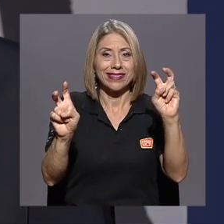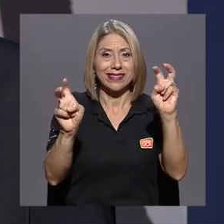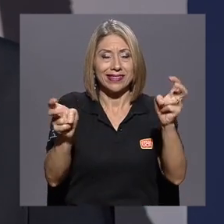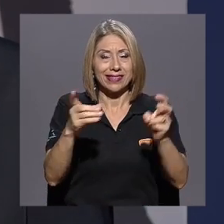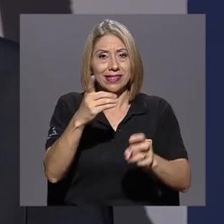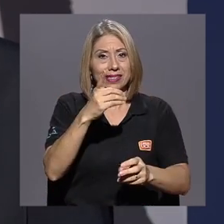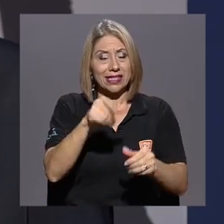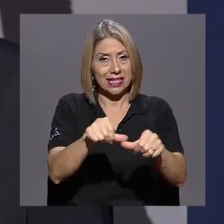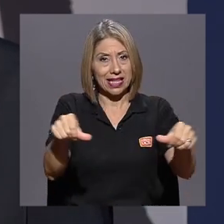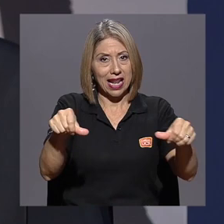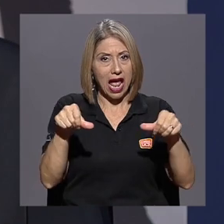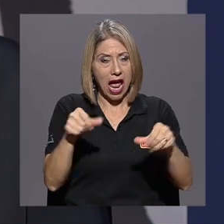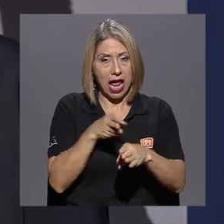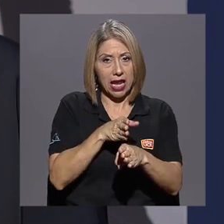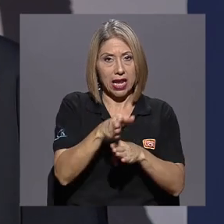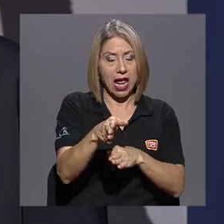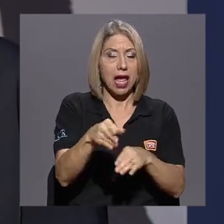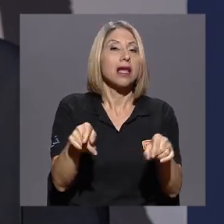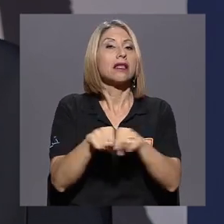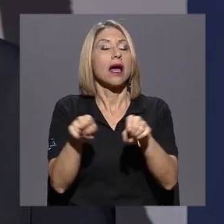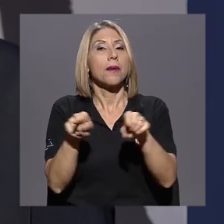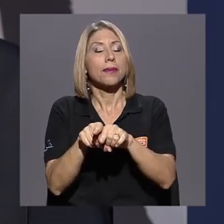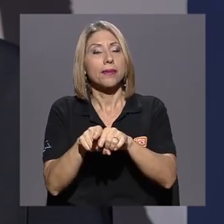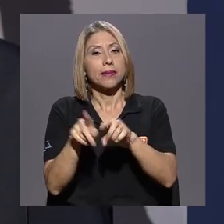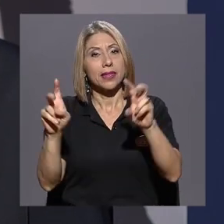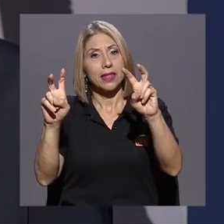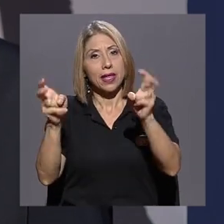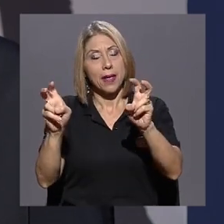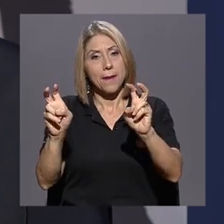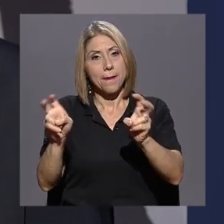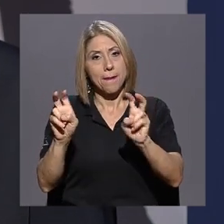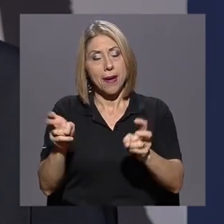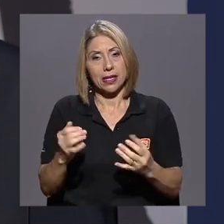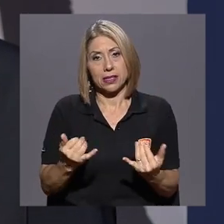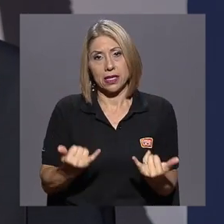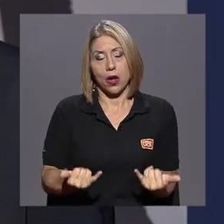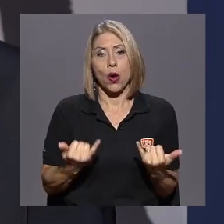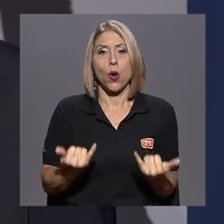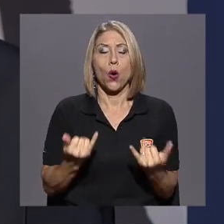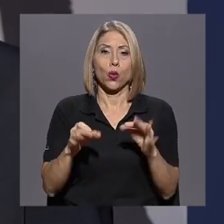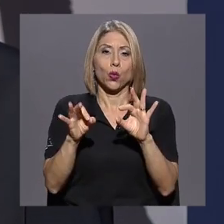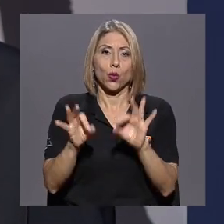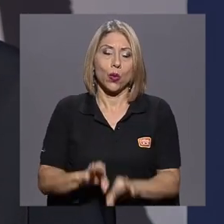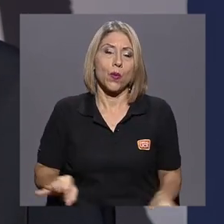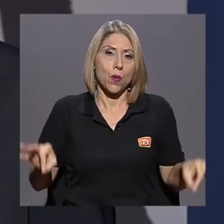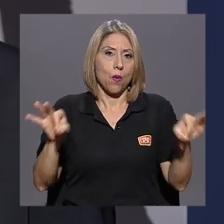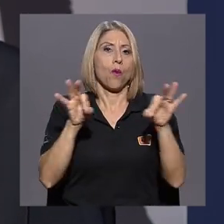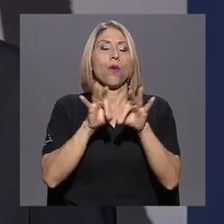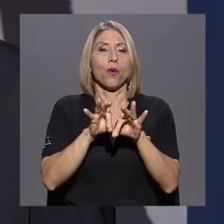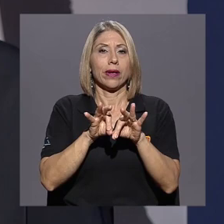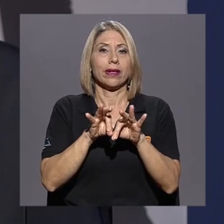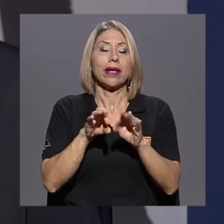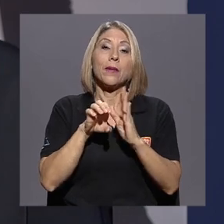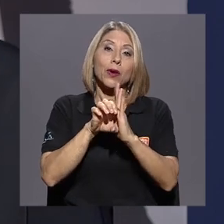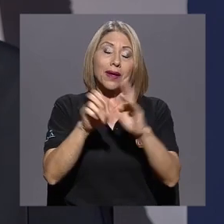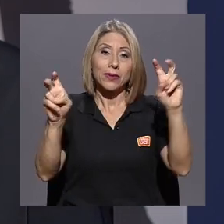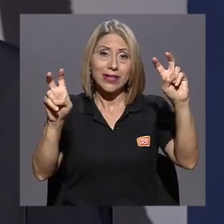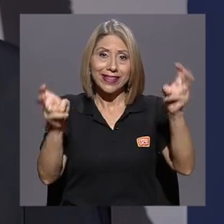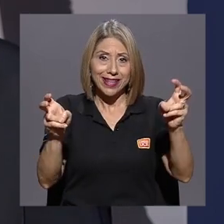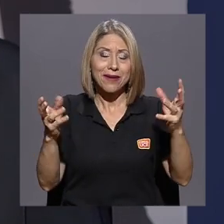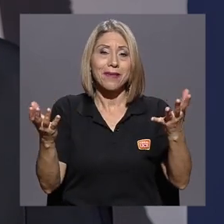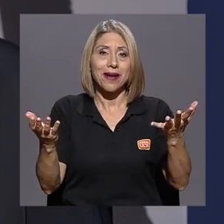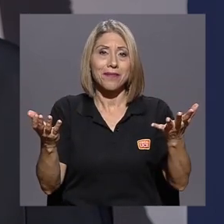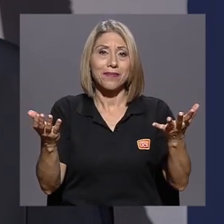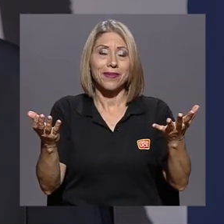de la disciplina como tal, sino de temas que hoy día se vuelven importantes, relevantes, por ejemplo, el tema